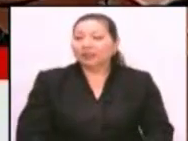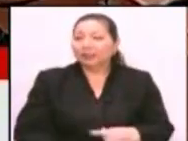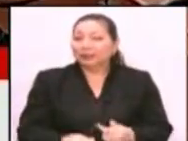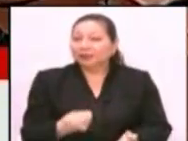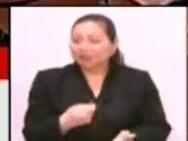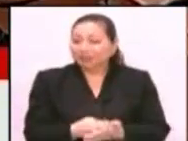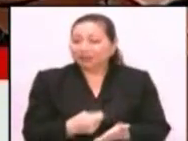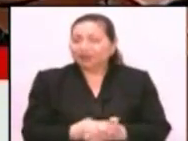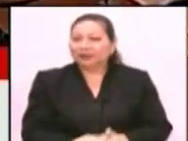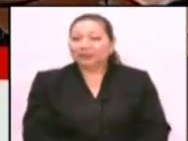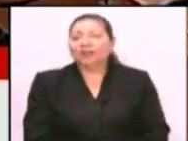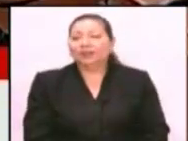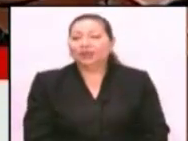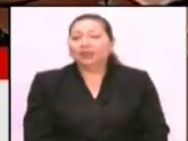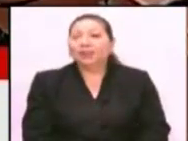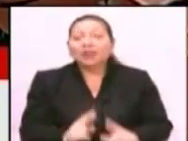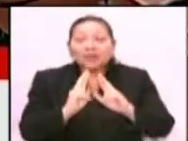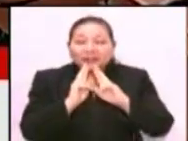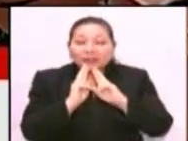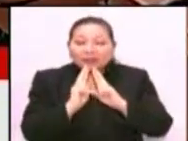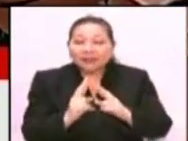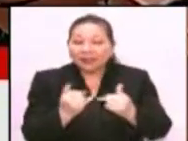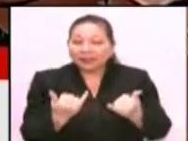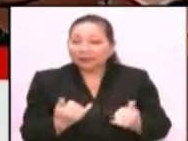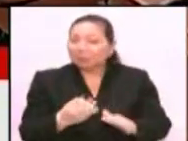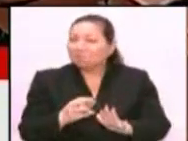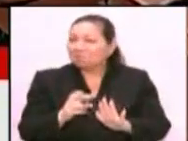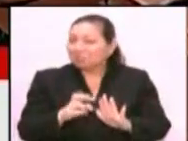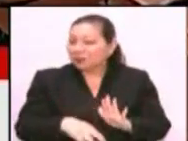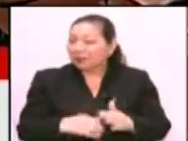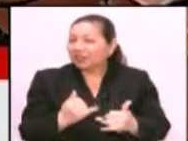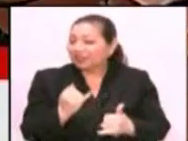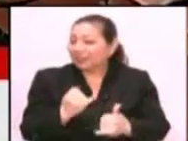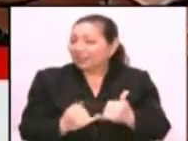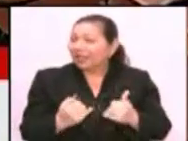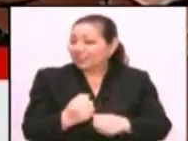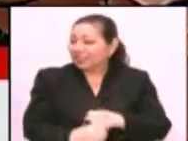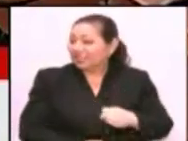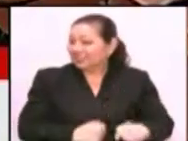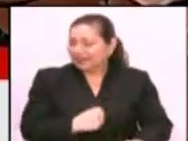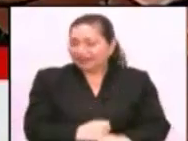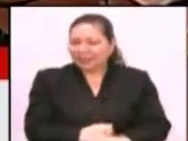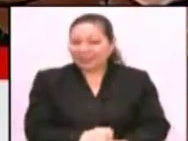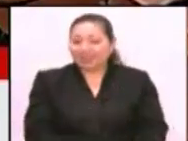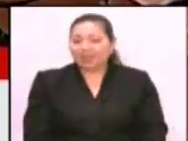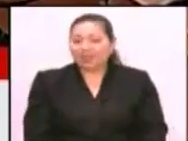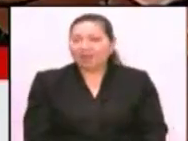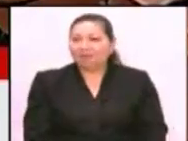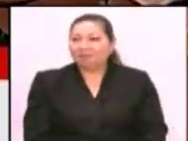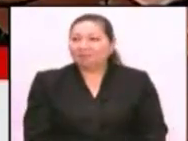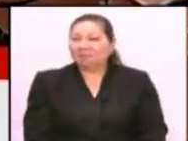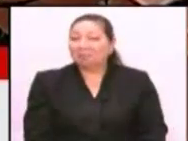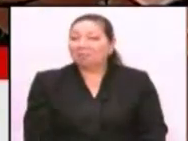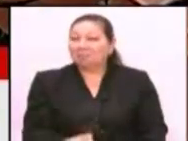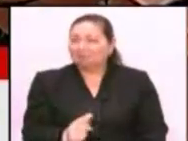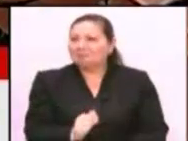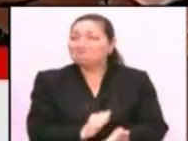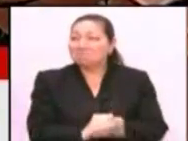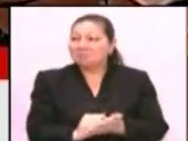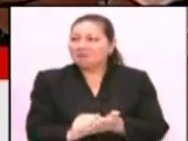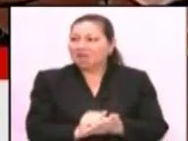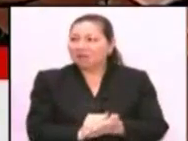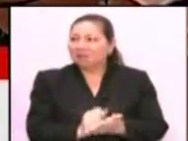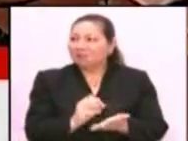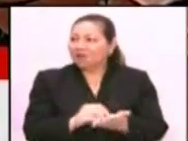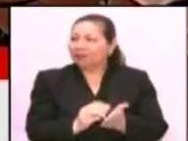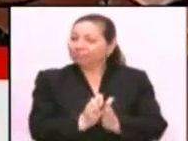los inversionistas según los resultados. Este programa acaba de terminar este año, hace un par de meses, y los resultados